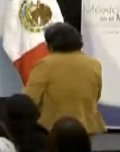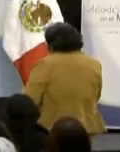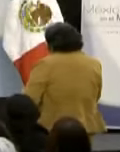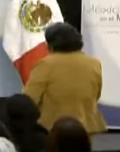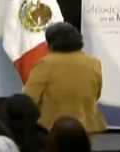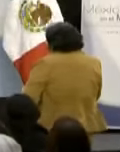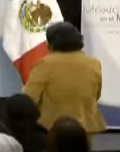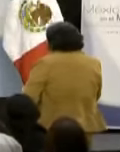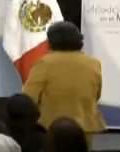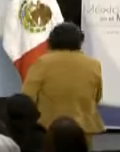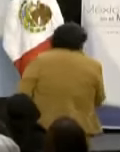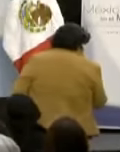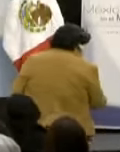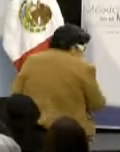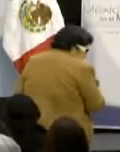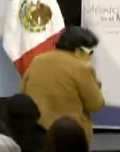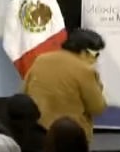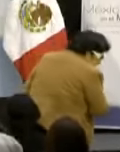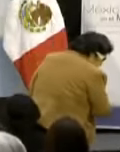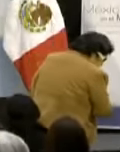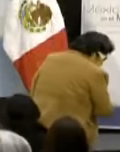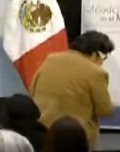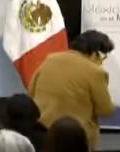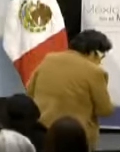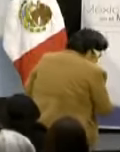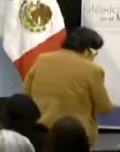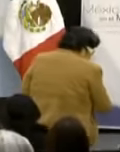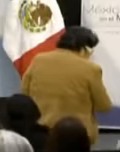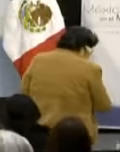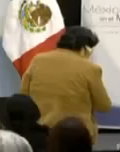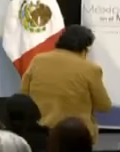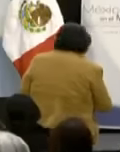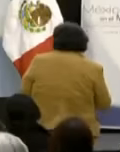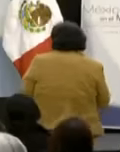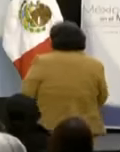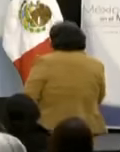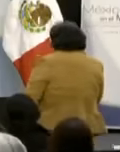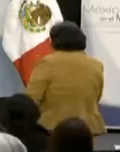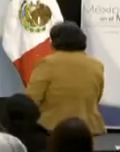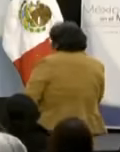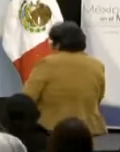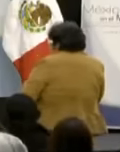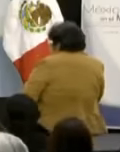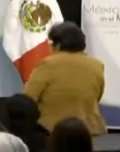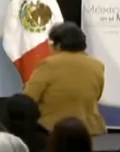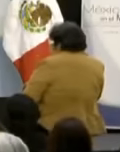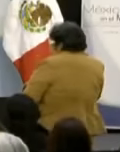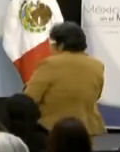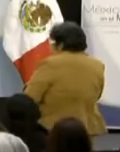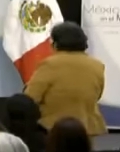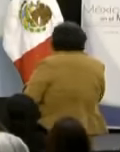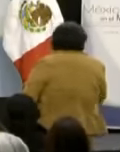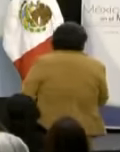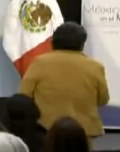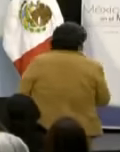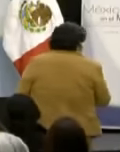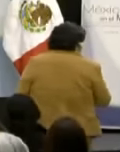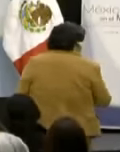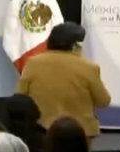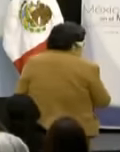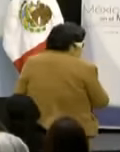México, y precisamente traemos aquí la carta del oficio del presidente que nos quedó de contestar